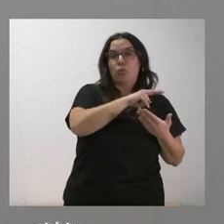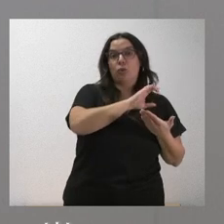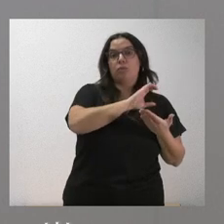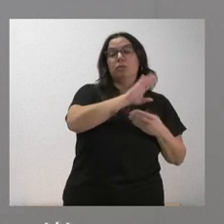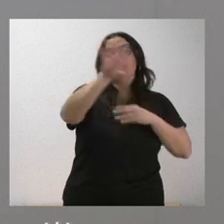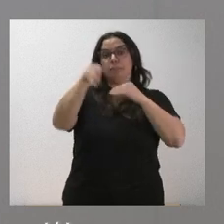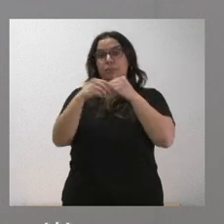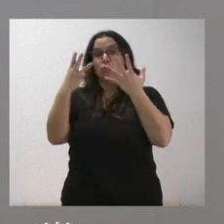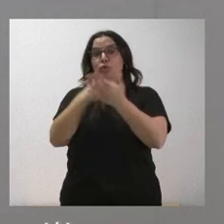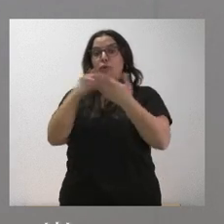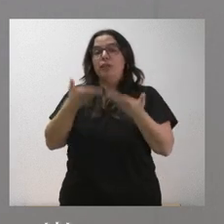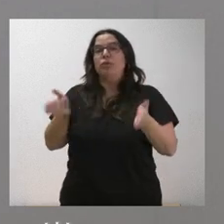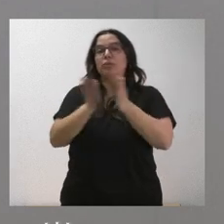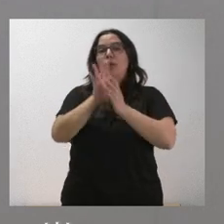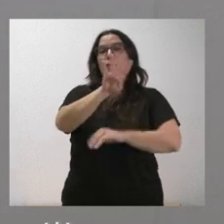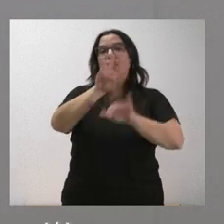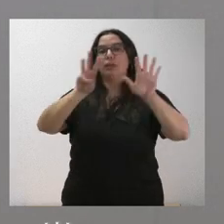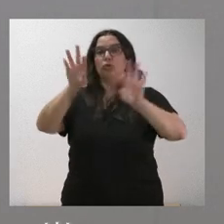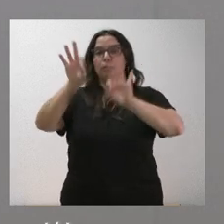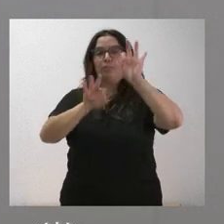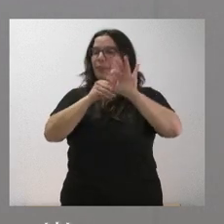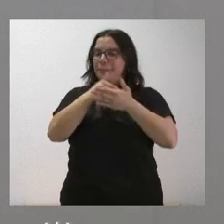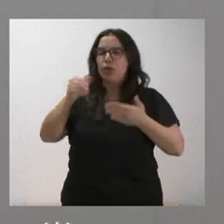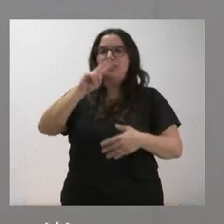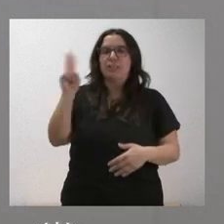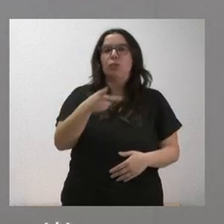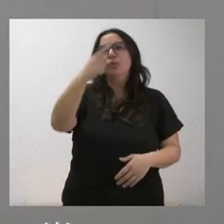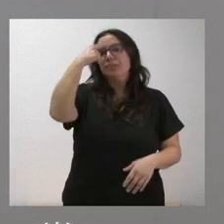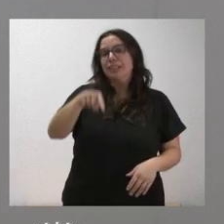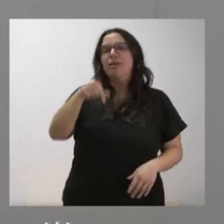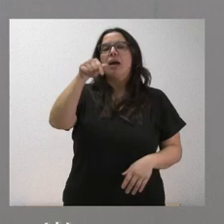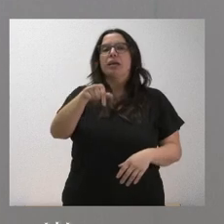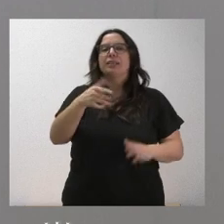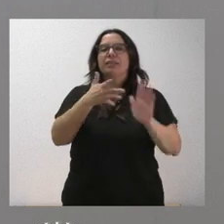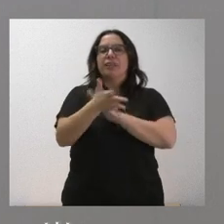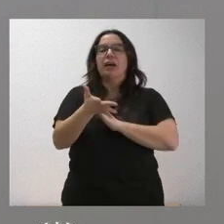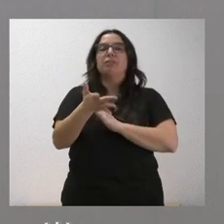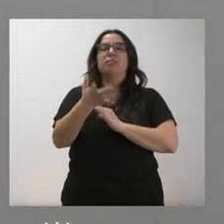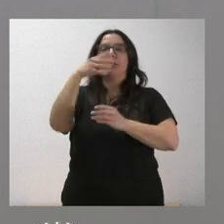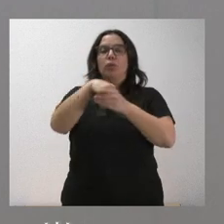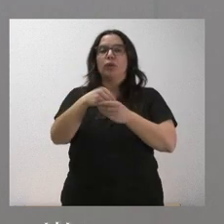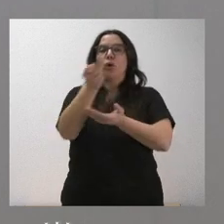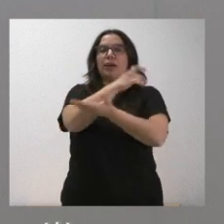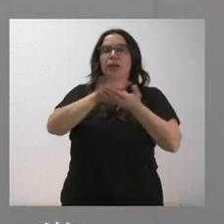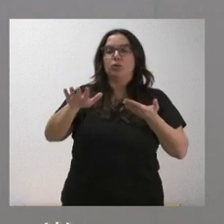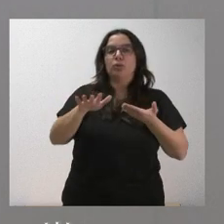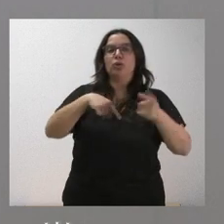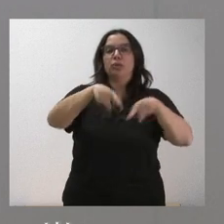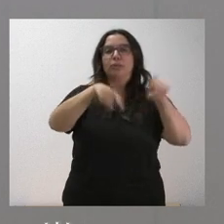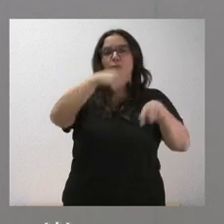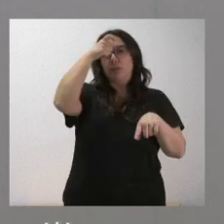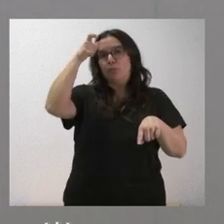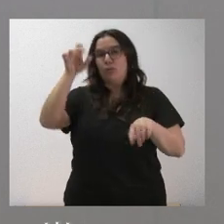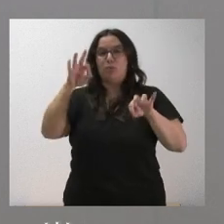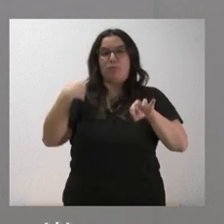2023 sum un total de0 28 millones de euros saben ustedes que aquí incorporamos tanto lo que es la gratuidad del transporte rural fundamentalmente el transporte a la